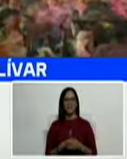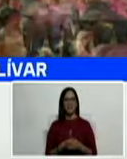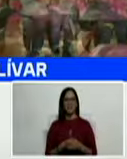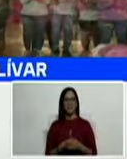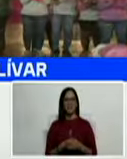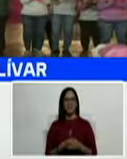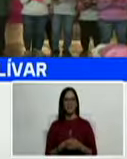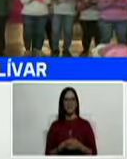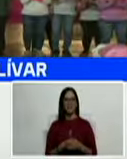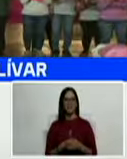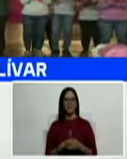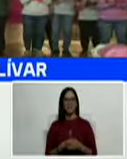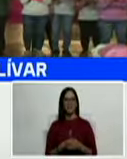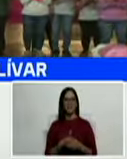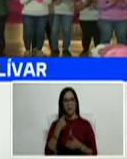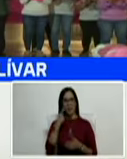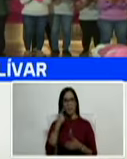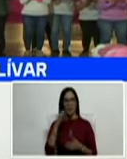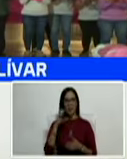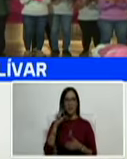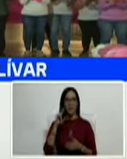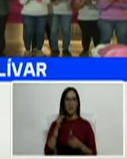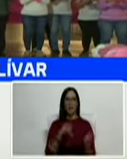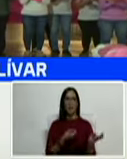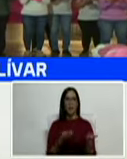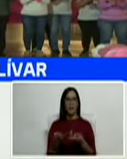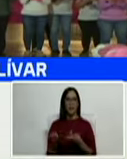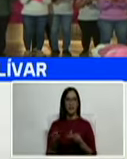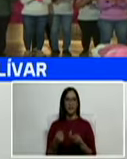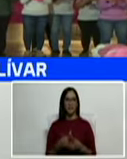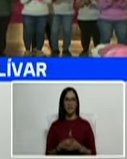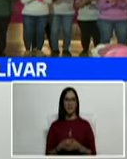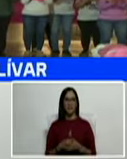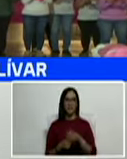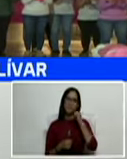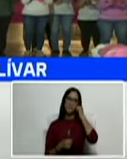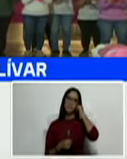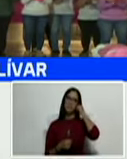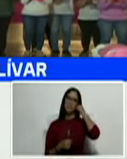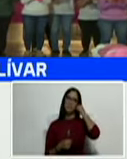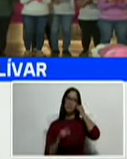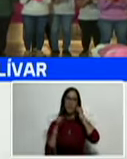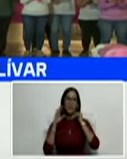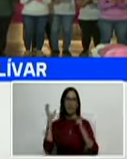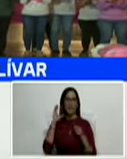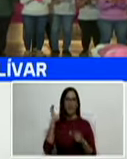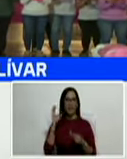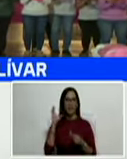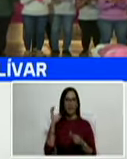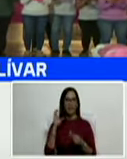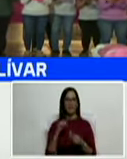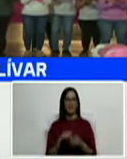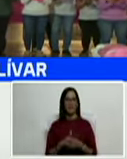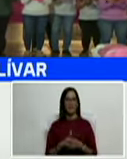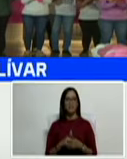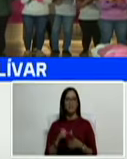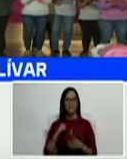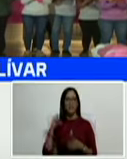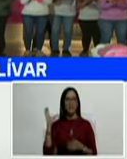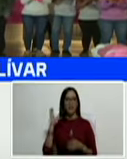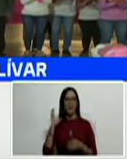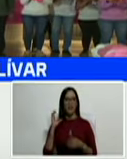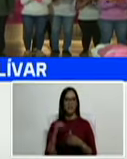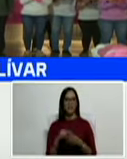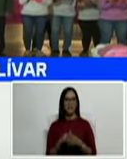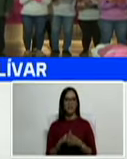Mira, Coralic. También vamos a invitar, Coralito, ¿tú eres de Caracas? Presidente, soy de Caracas. ¿De